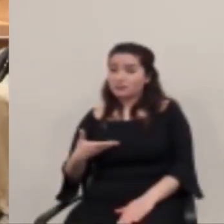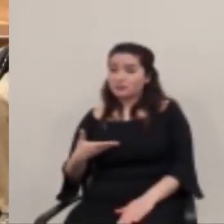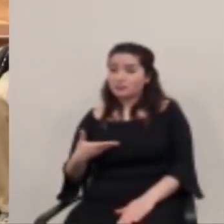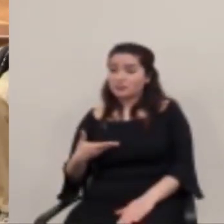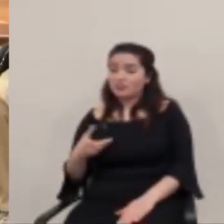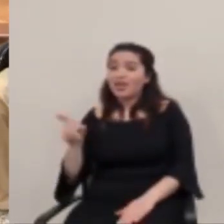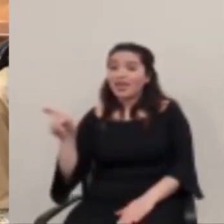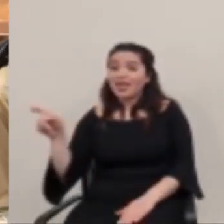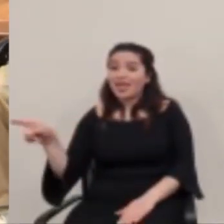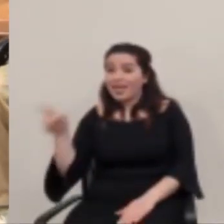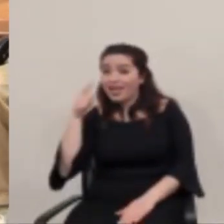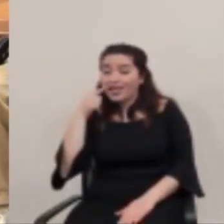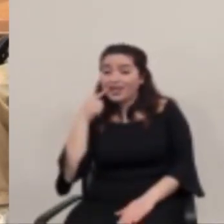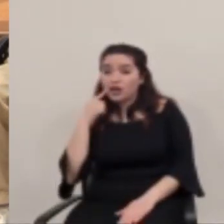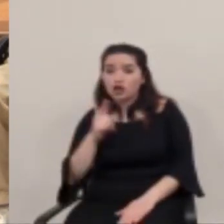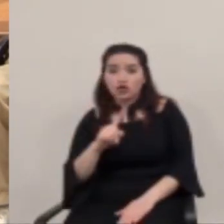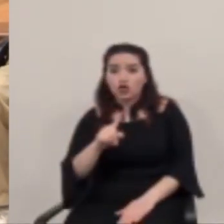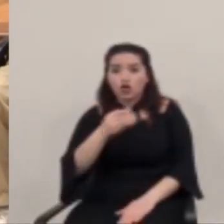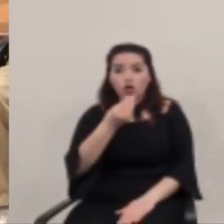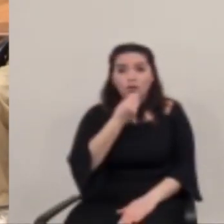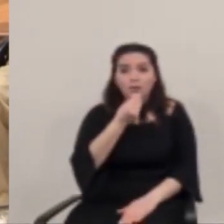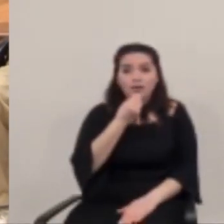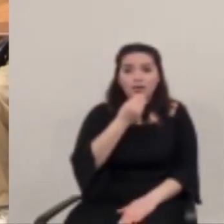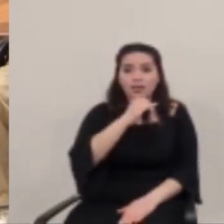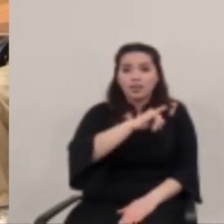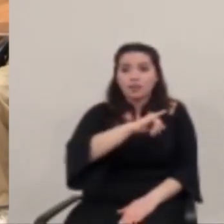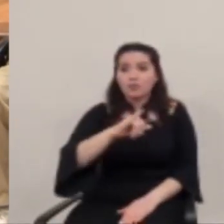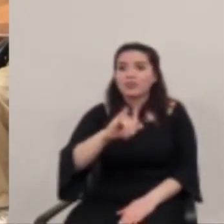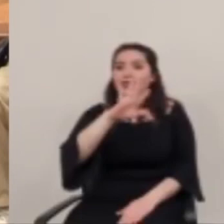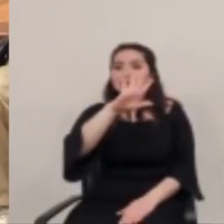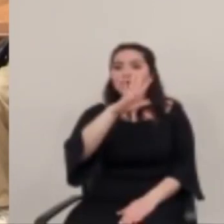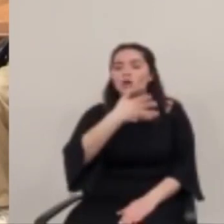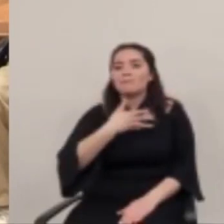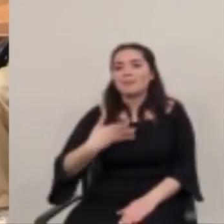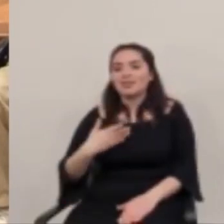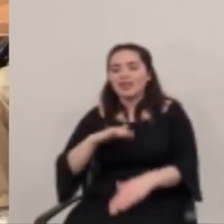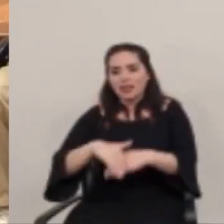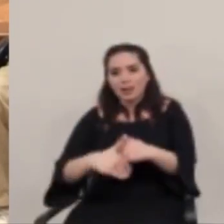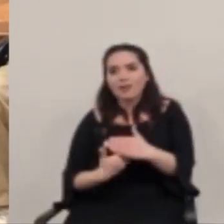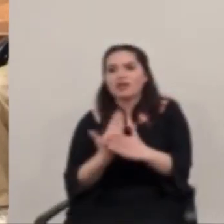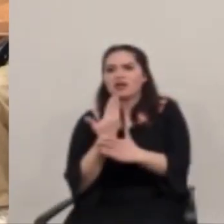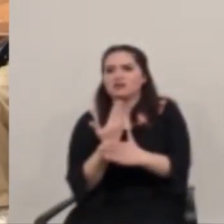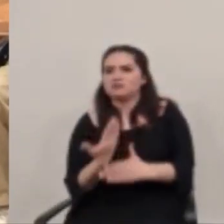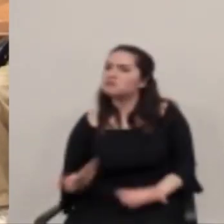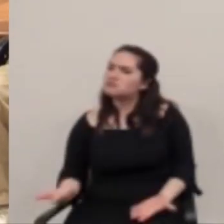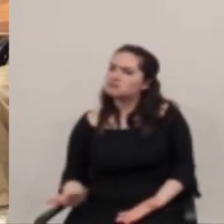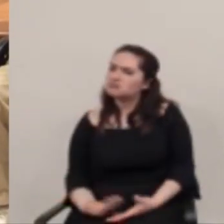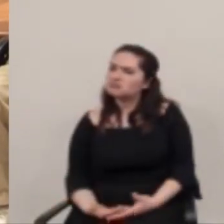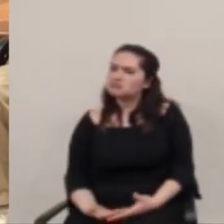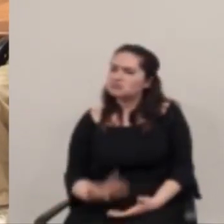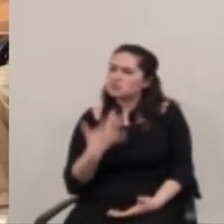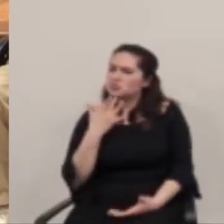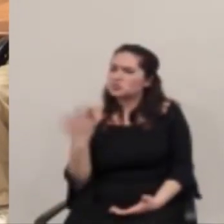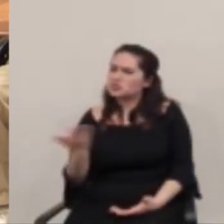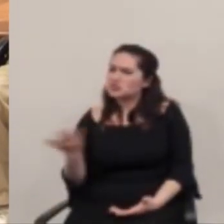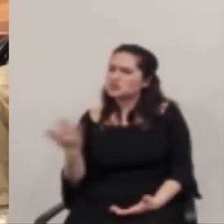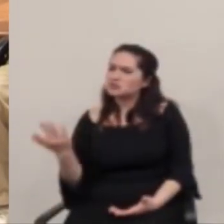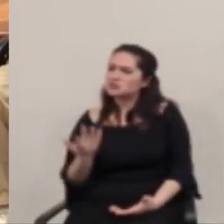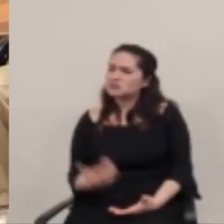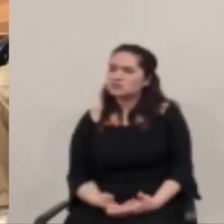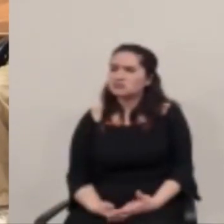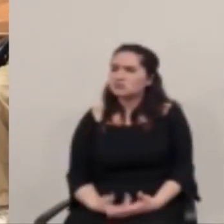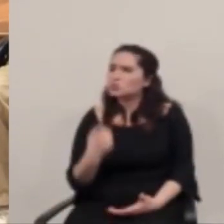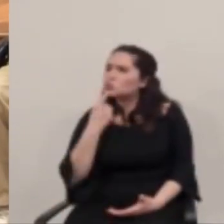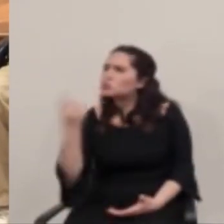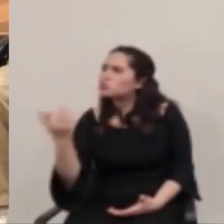él no comía después de las 5:30 de la mañana. Y yo le pregunté por qué. Le